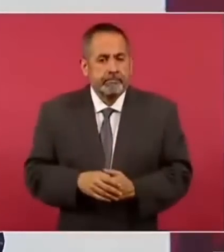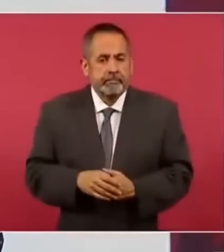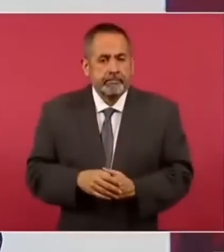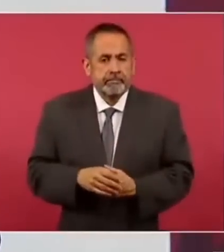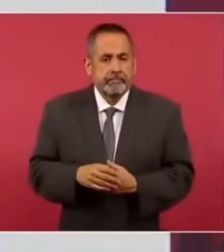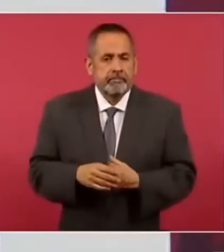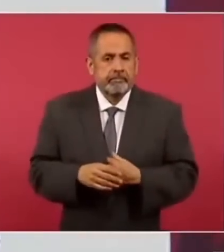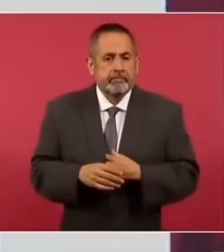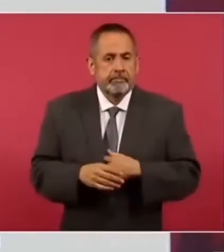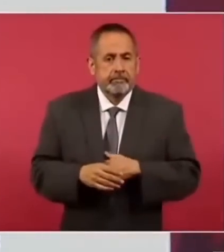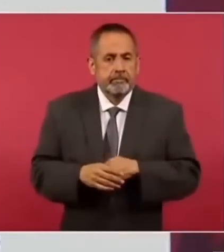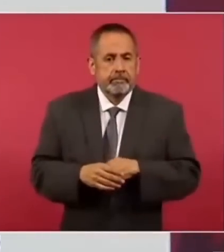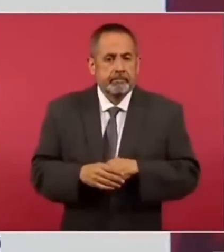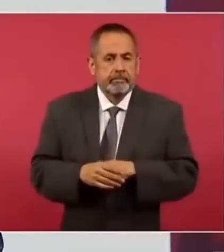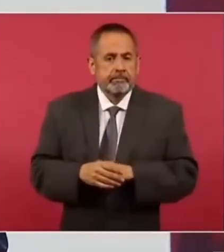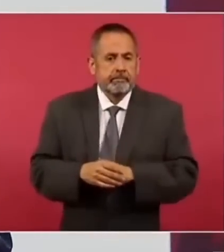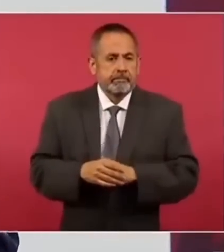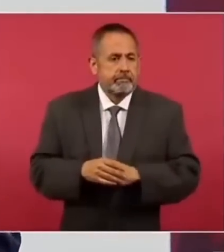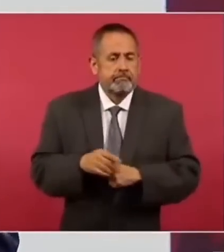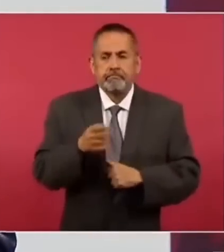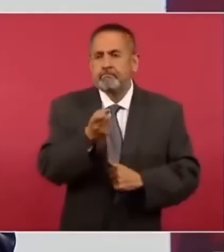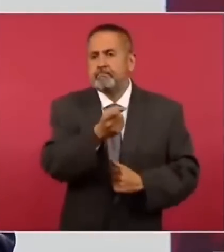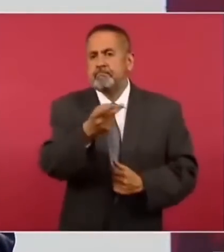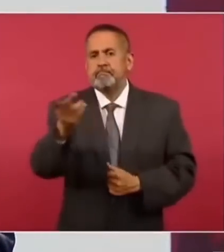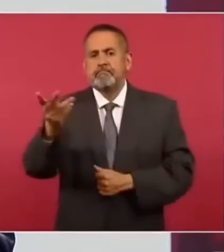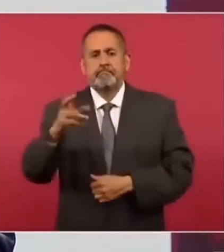a los propietarios particulares.